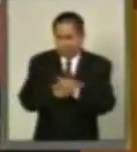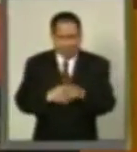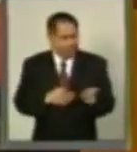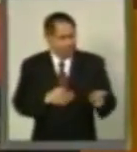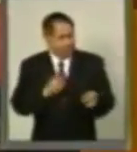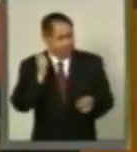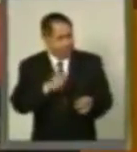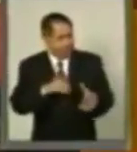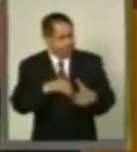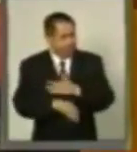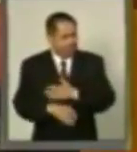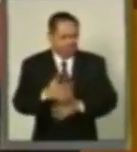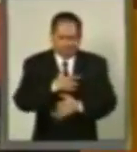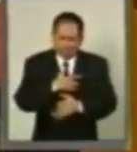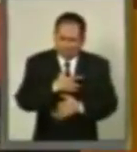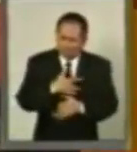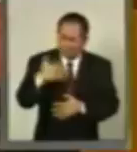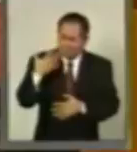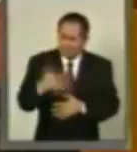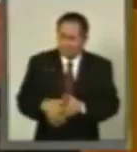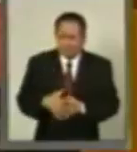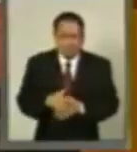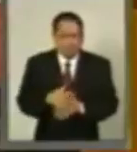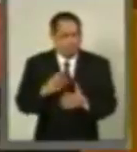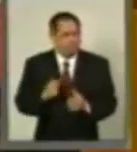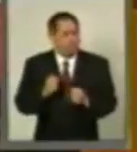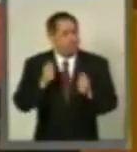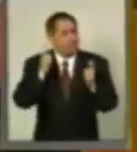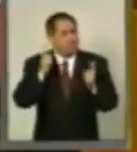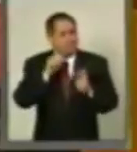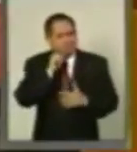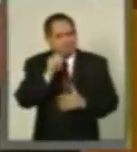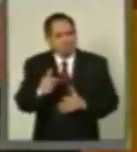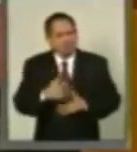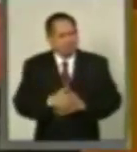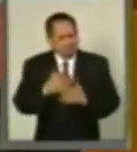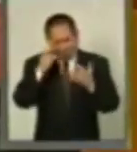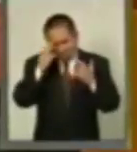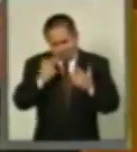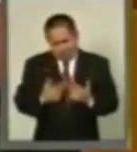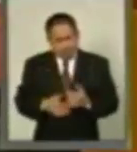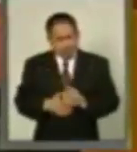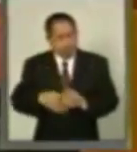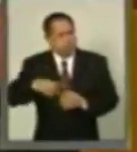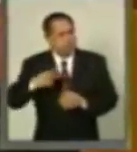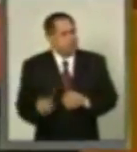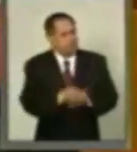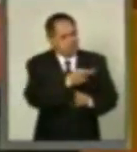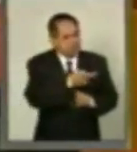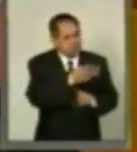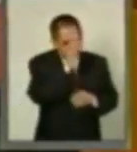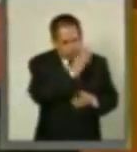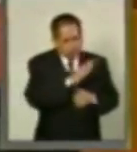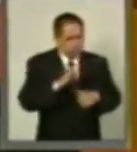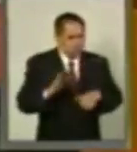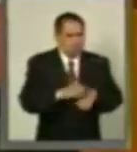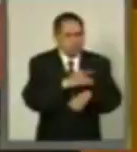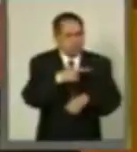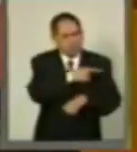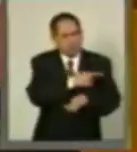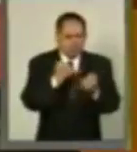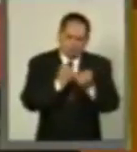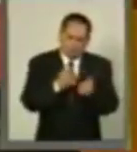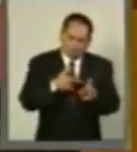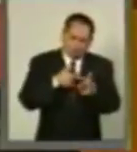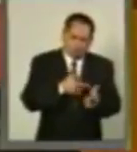significan dolor y desesperanza. Podría preguntarle por qué decidieron mantener las